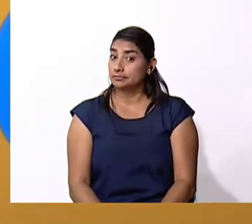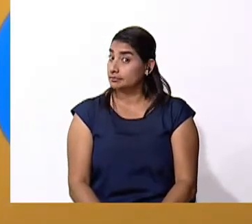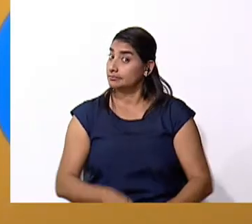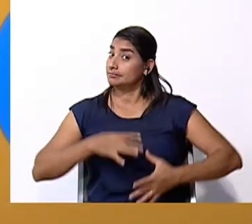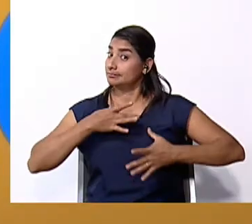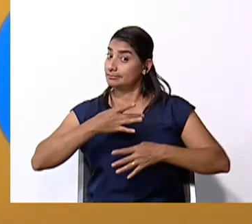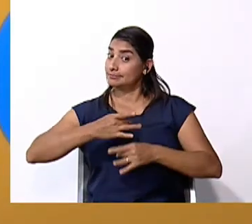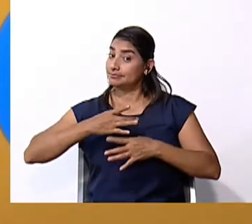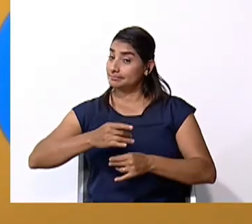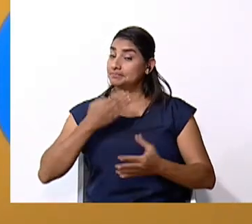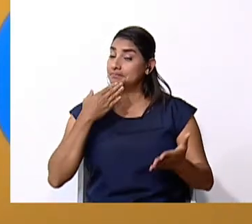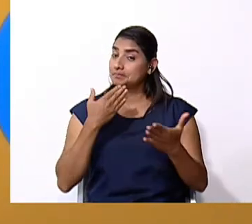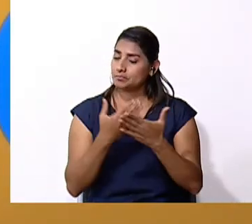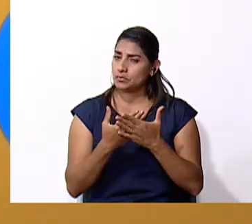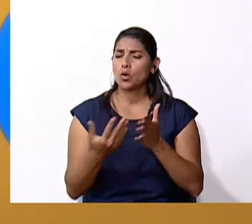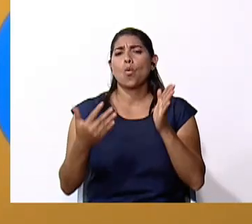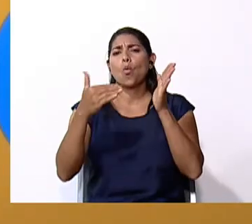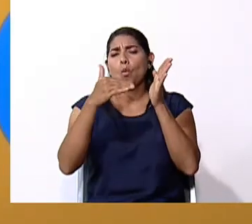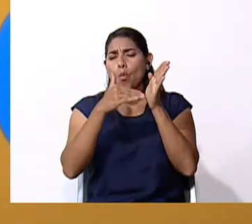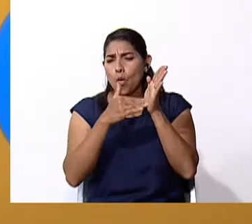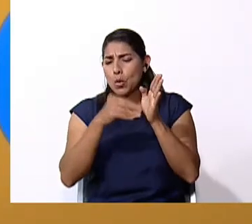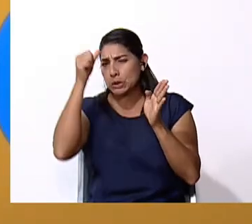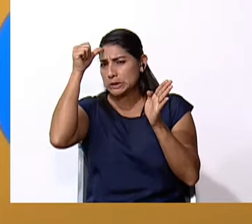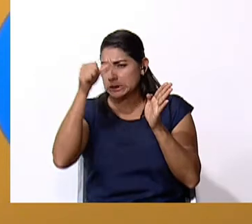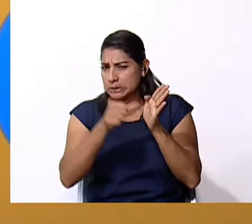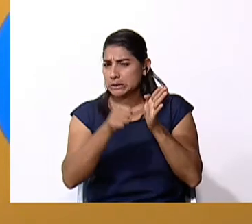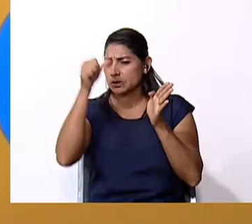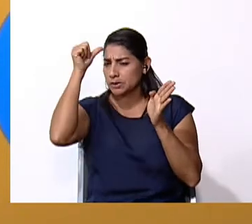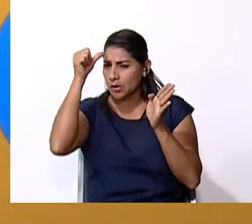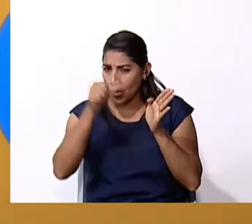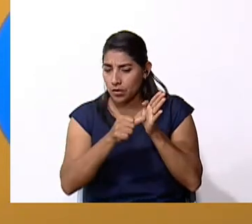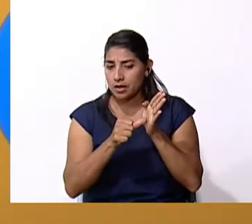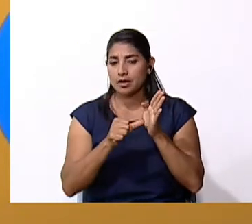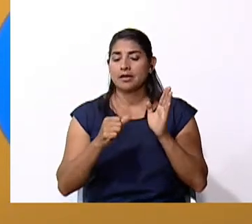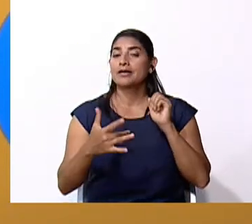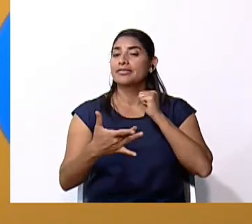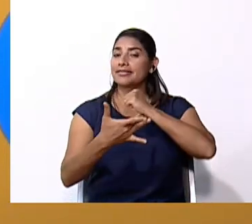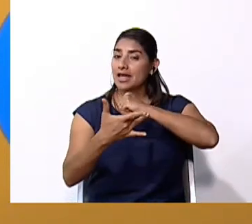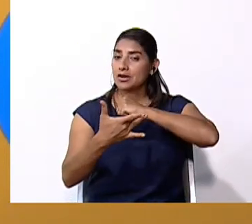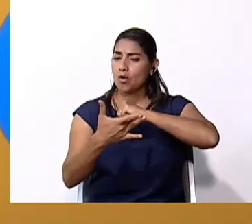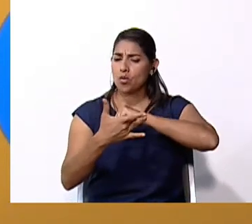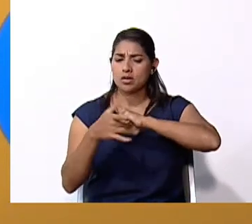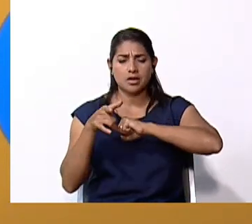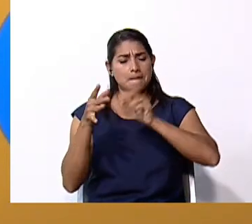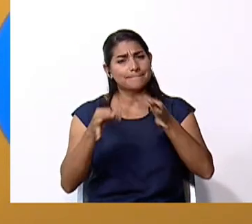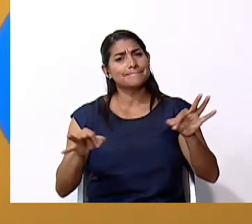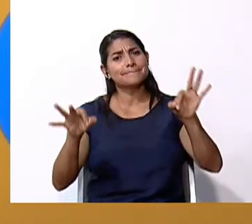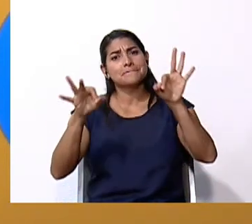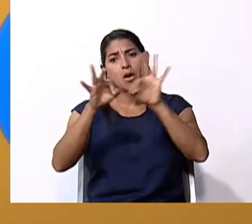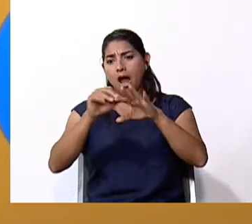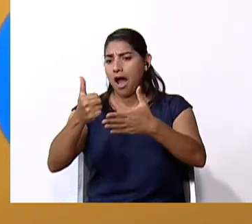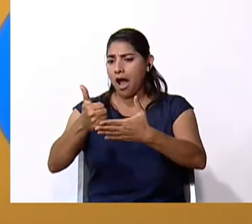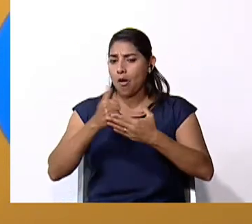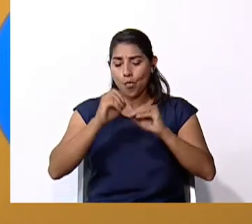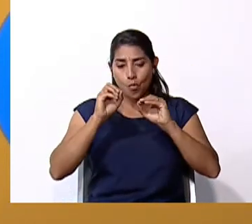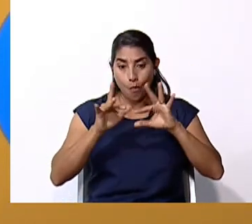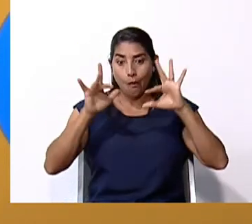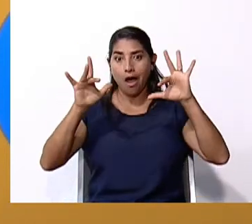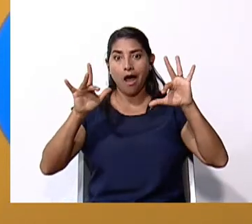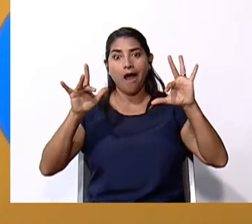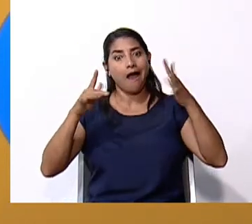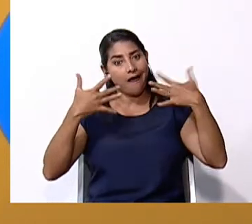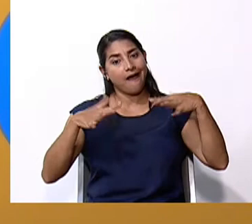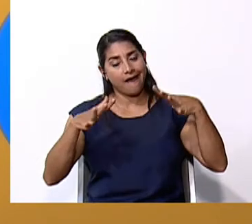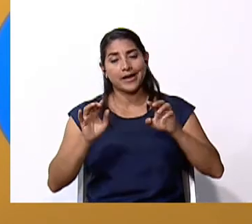Muy bien, volvemos a insistir. La tecnología es sumamente importante y es maravillosa.